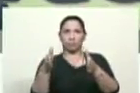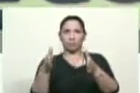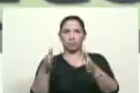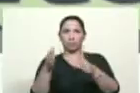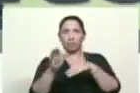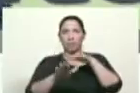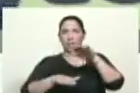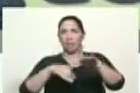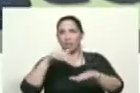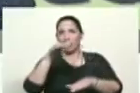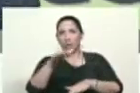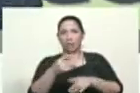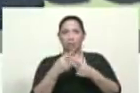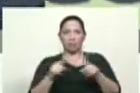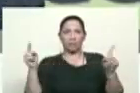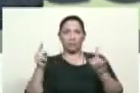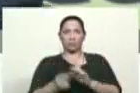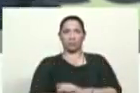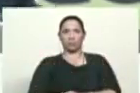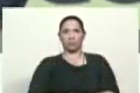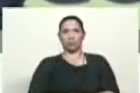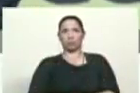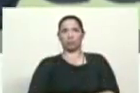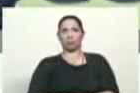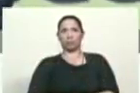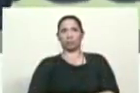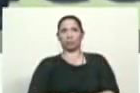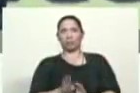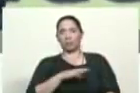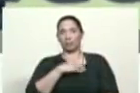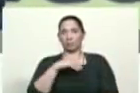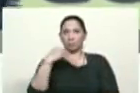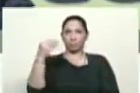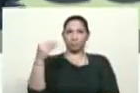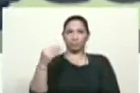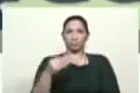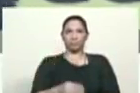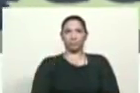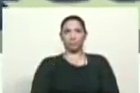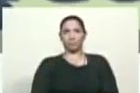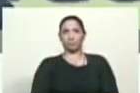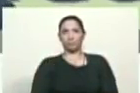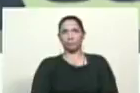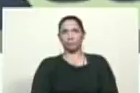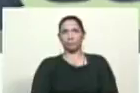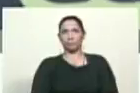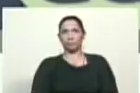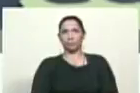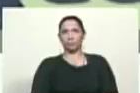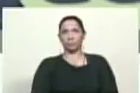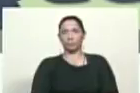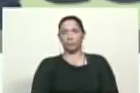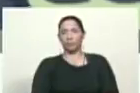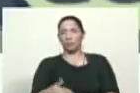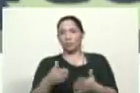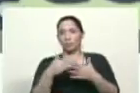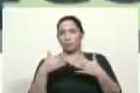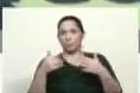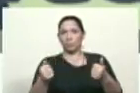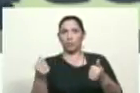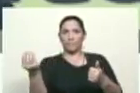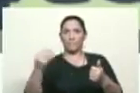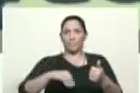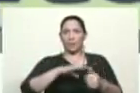caminos diferentes. La esperanza, la seguridad más que la esperanza, o